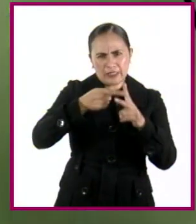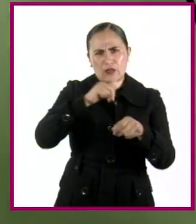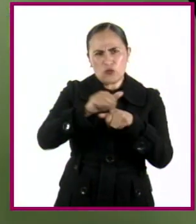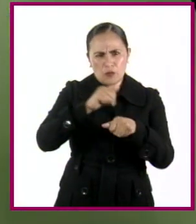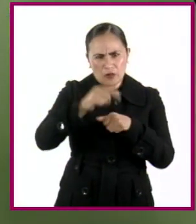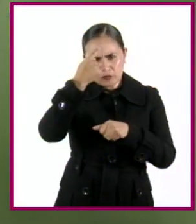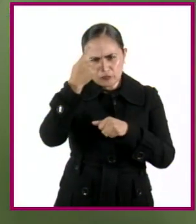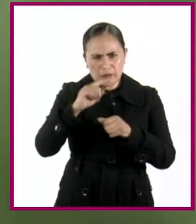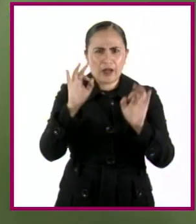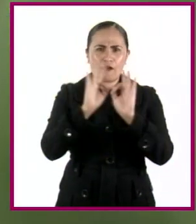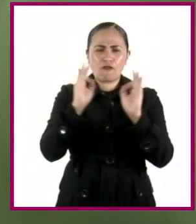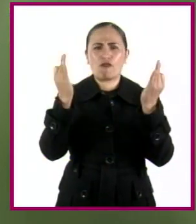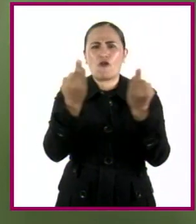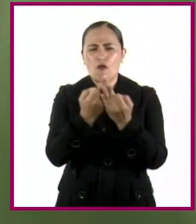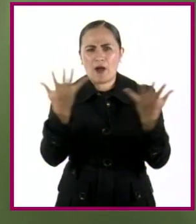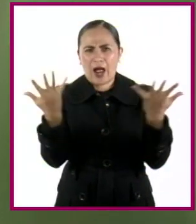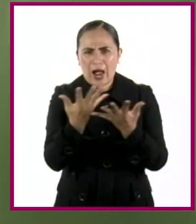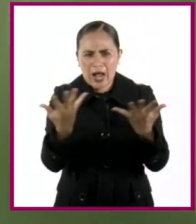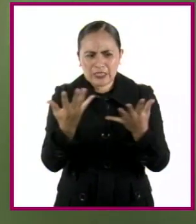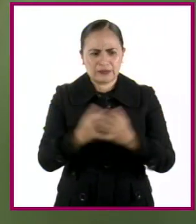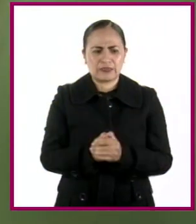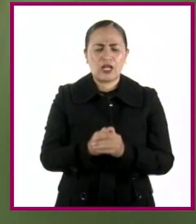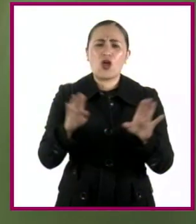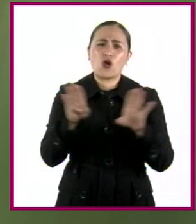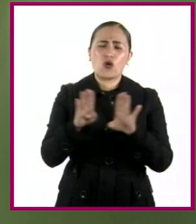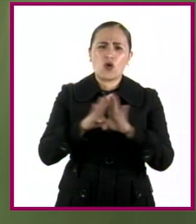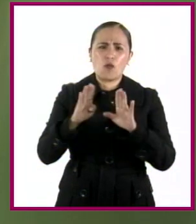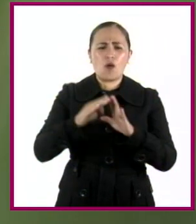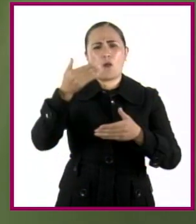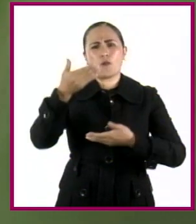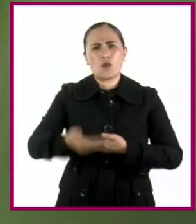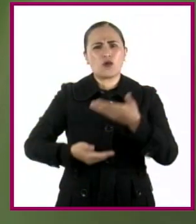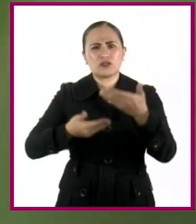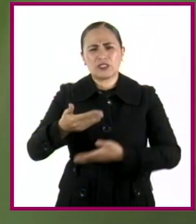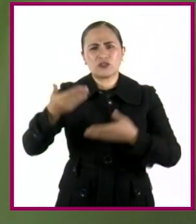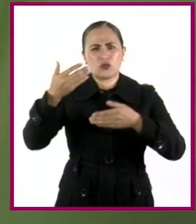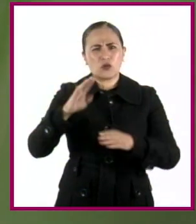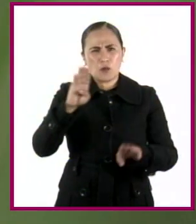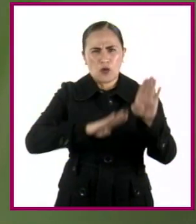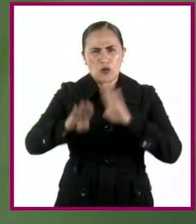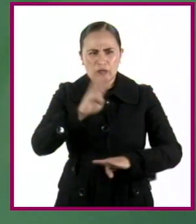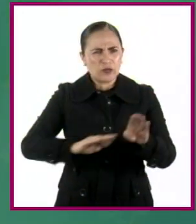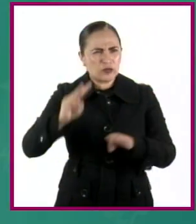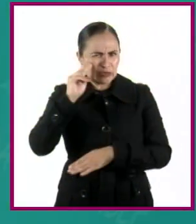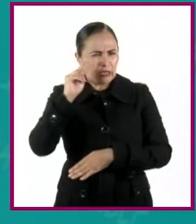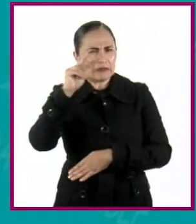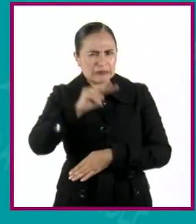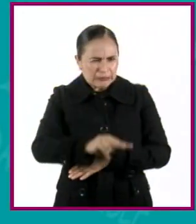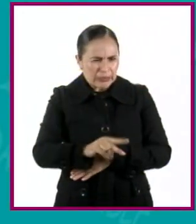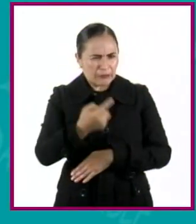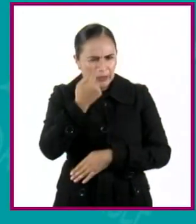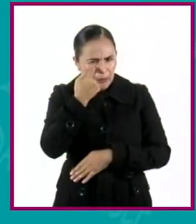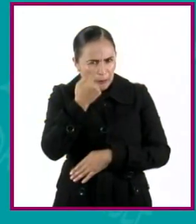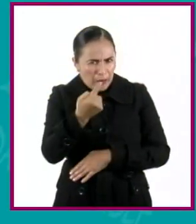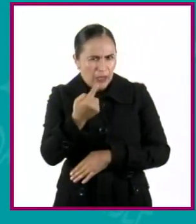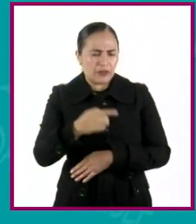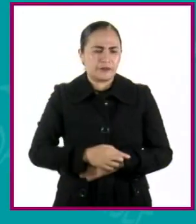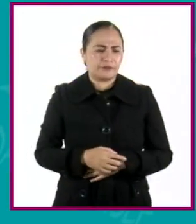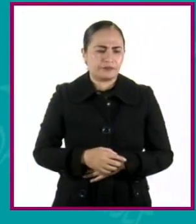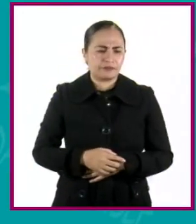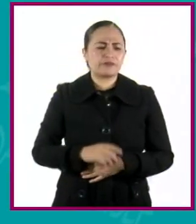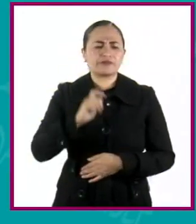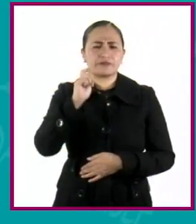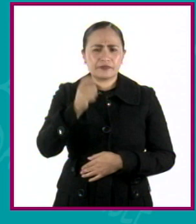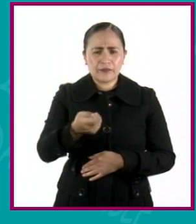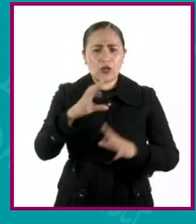modelos que explican los principios de los procesos biológicos que se observan experimentalmente. En pocas palabras, es un